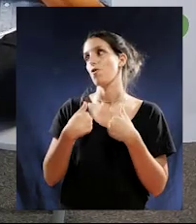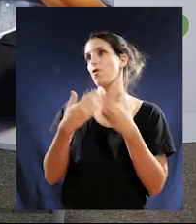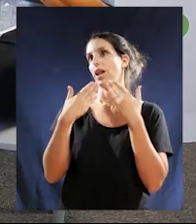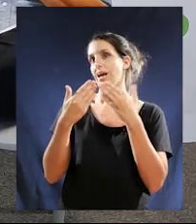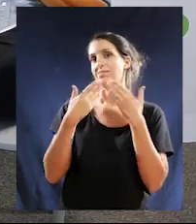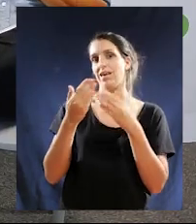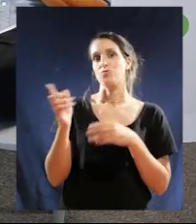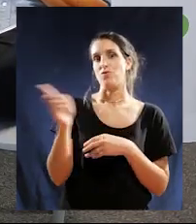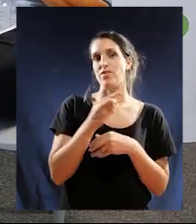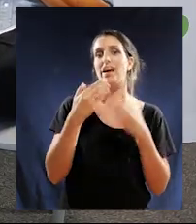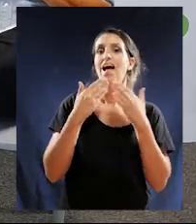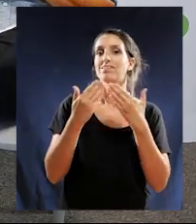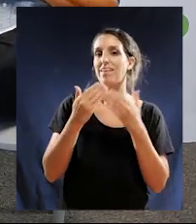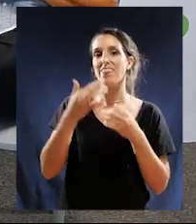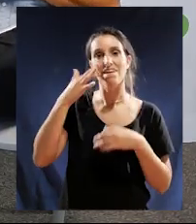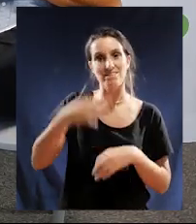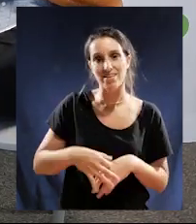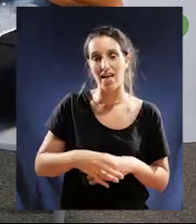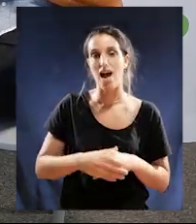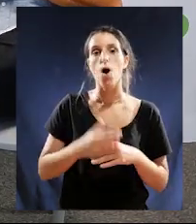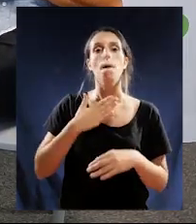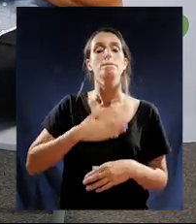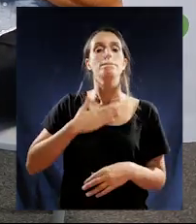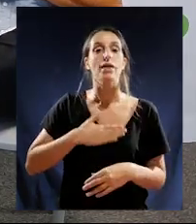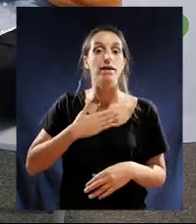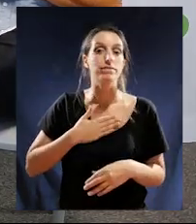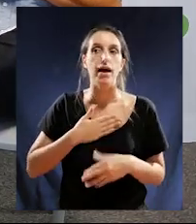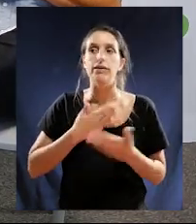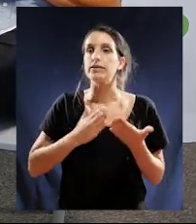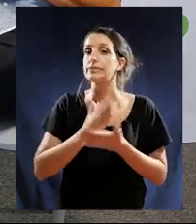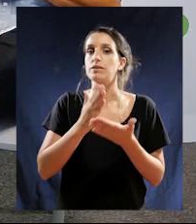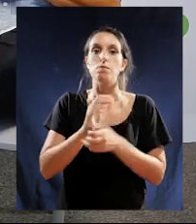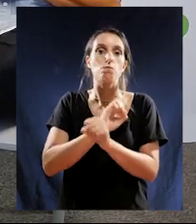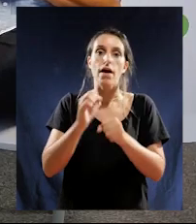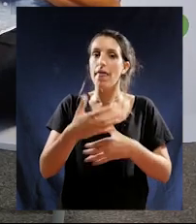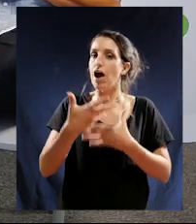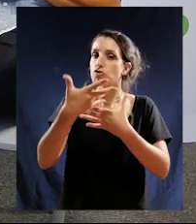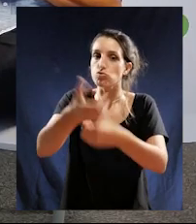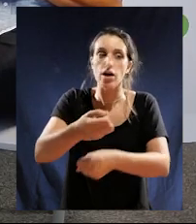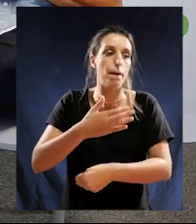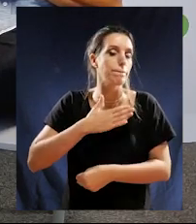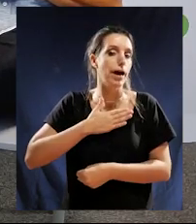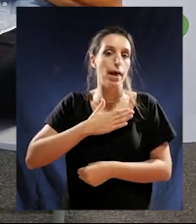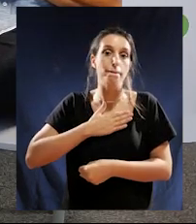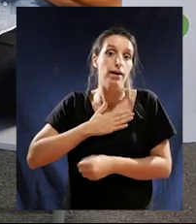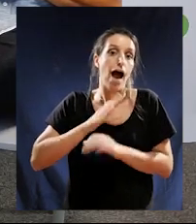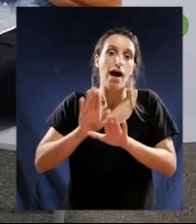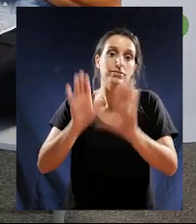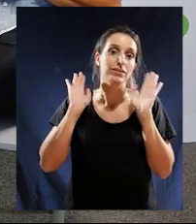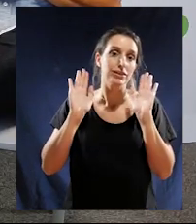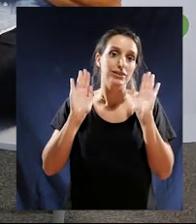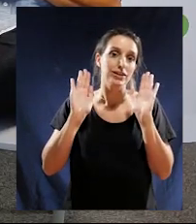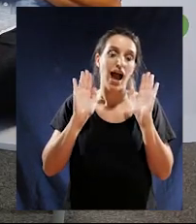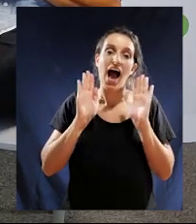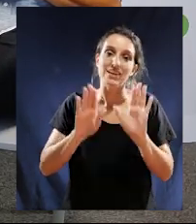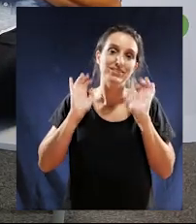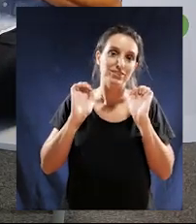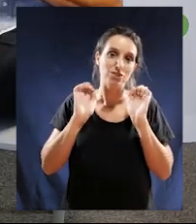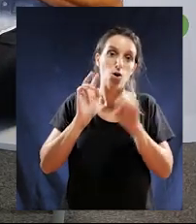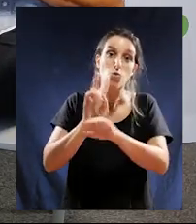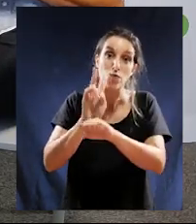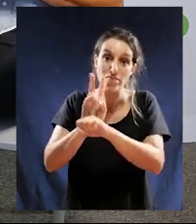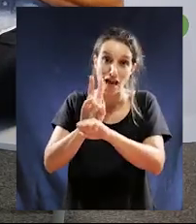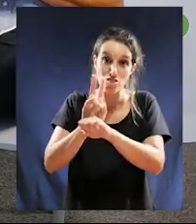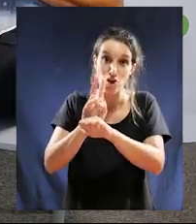agradecida soy yo, Martín, de verdad, un placer, y siempre que pueda contribuir para mí es así. Cuidando a los otros,